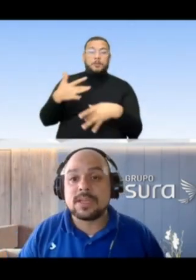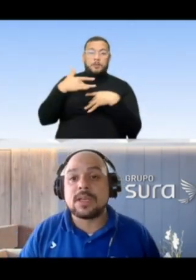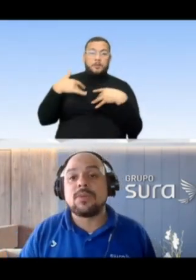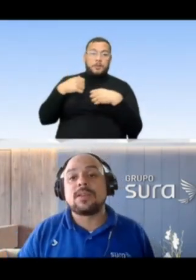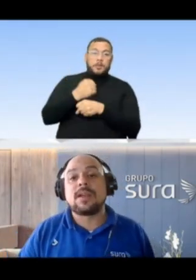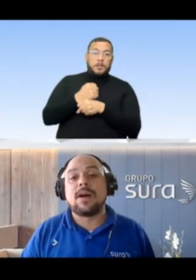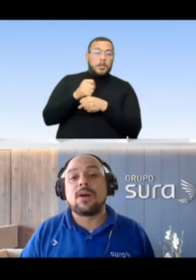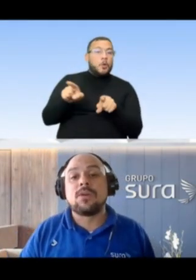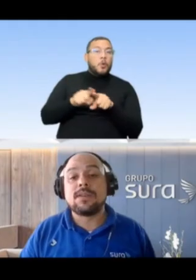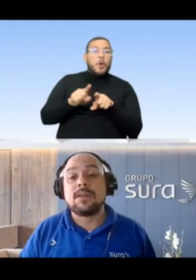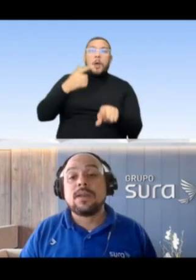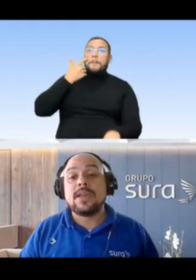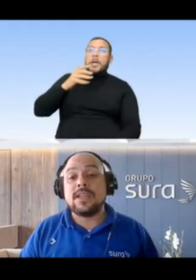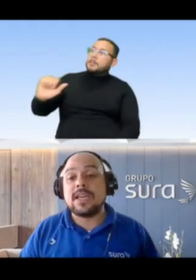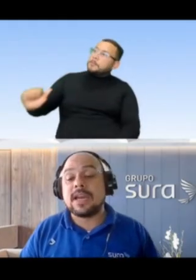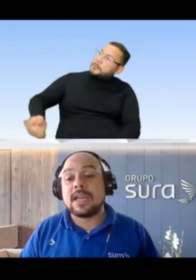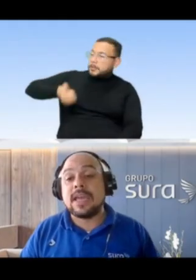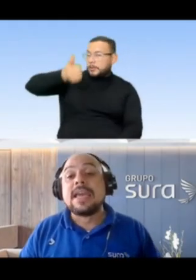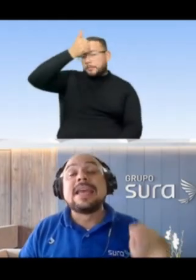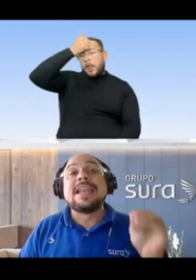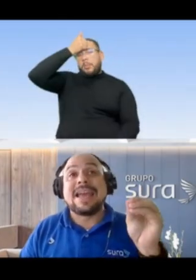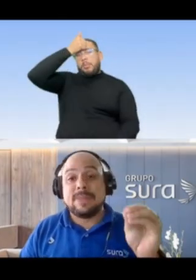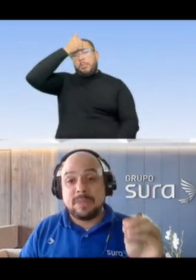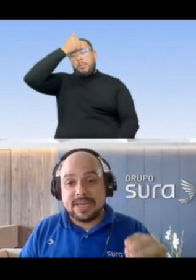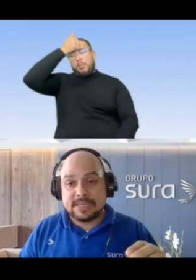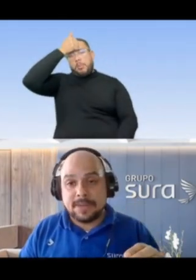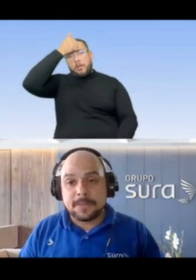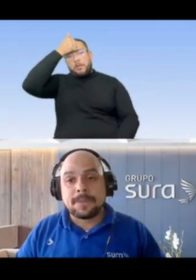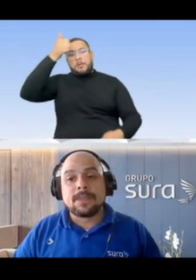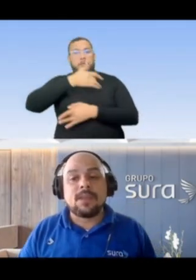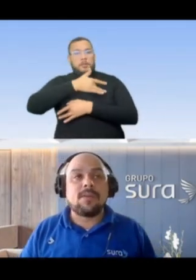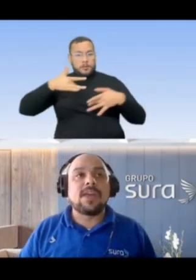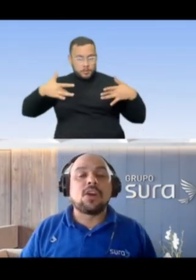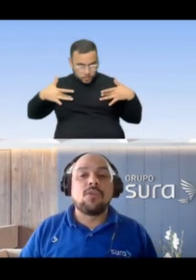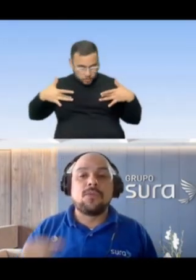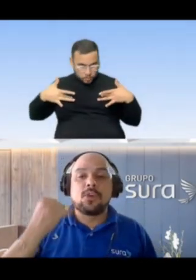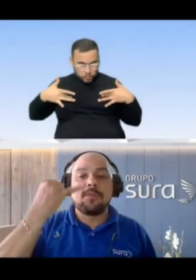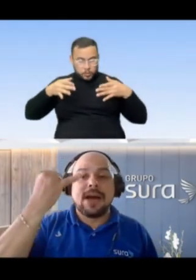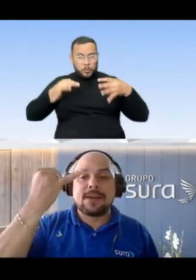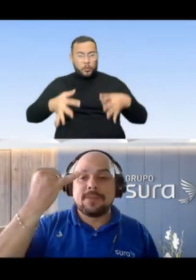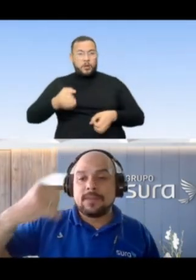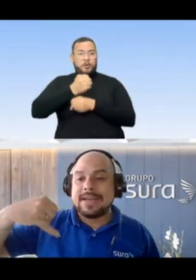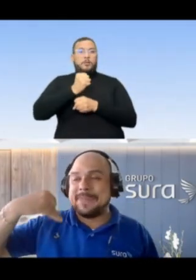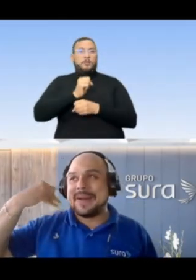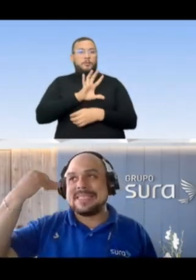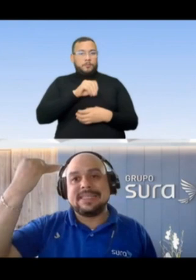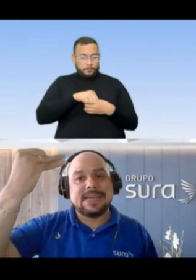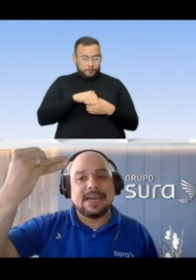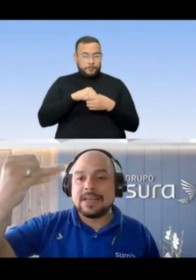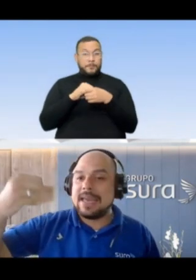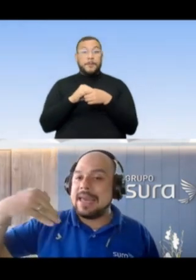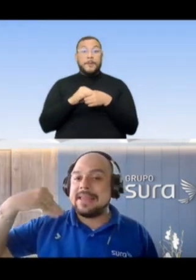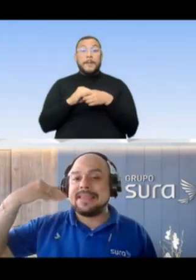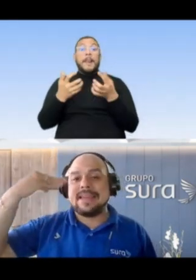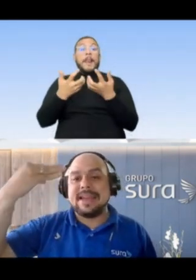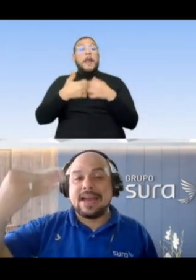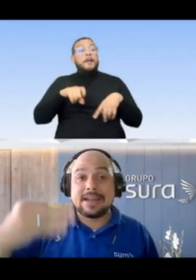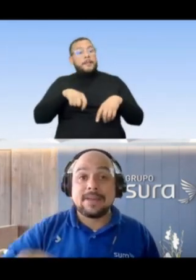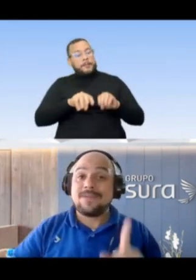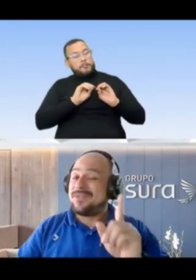normas de seguridad y salud en el trabajo, indica que la empresa debe de conformar,